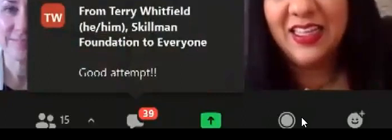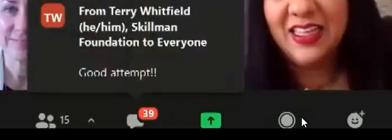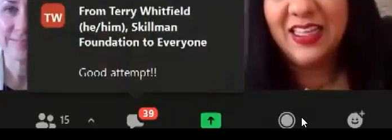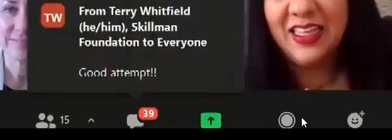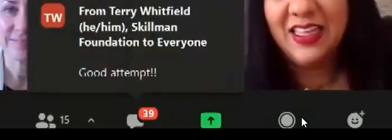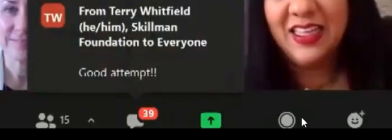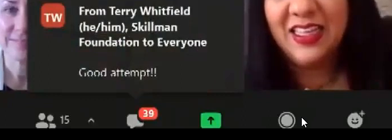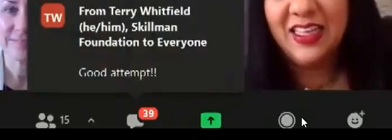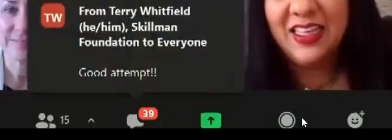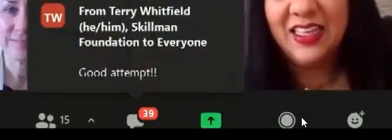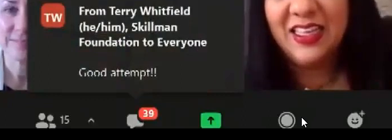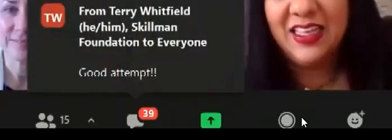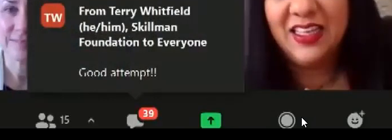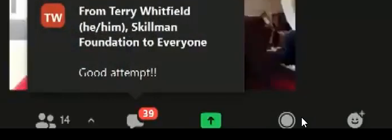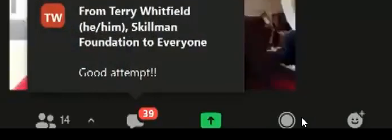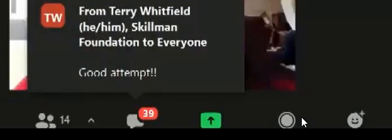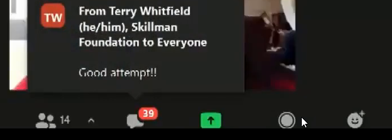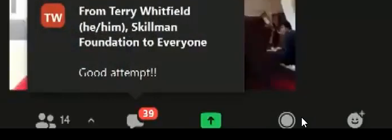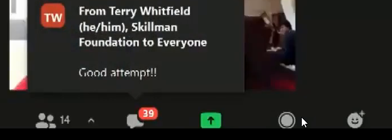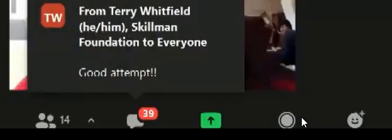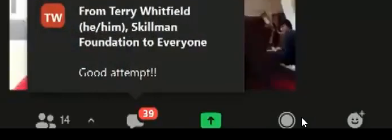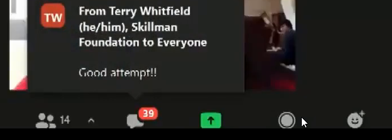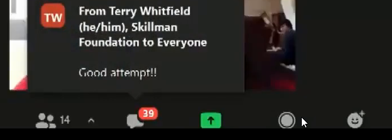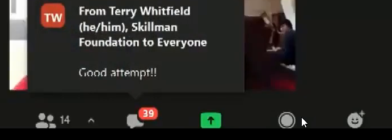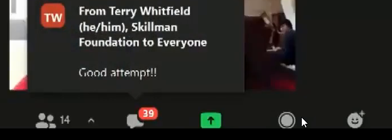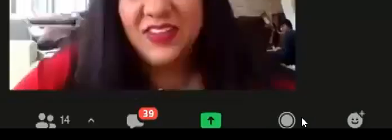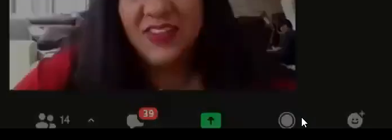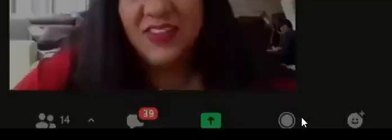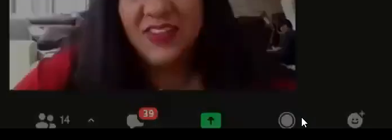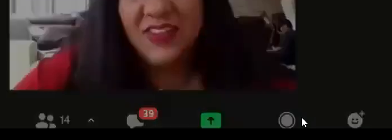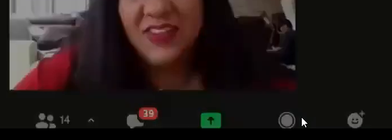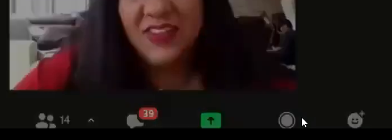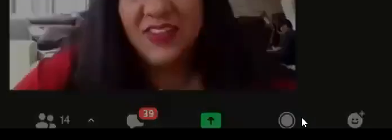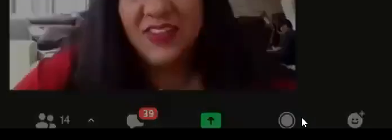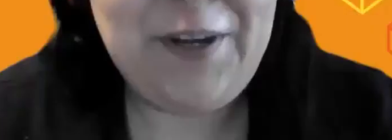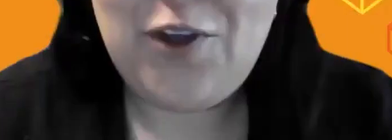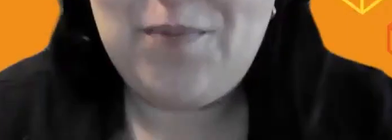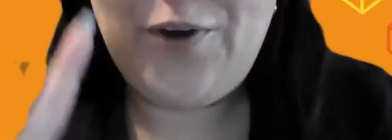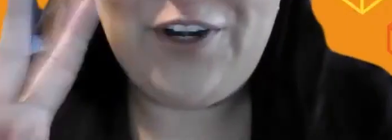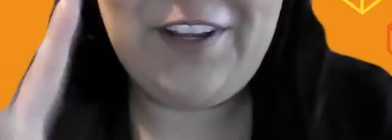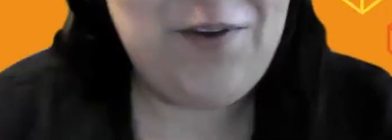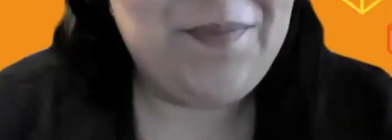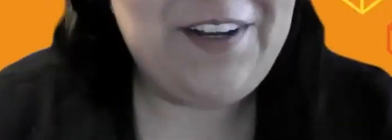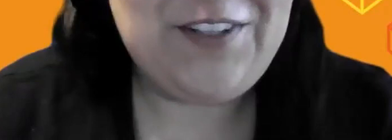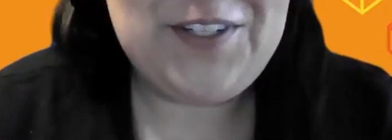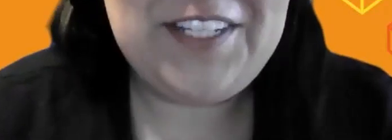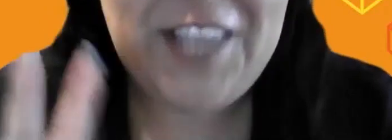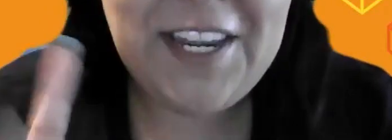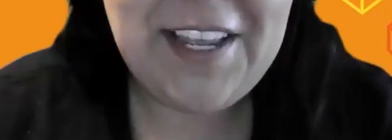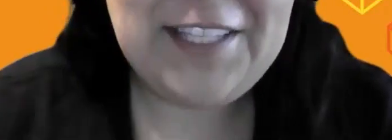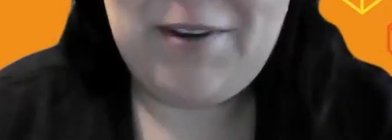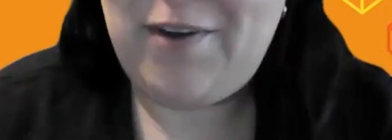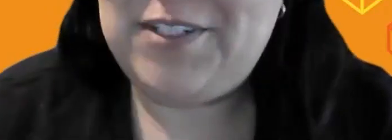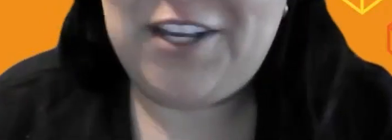ofelia ya estamos son muchas gracias por estar con nosotros hoy perdón por las cosas